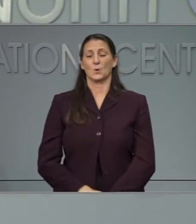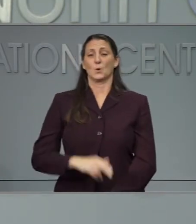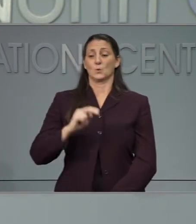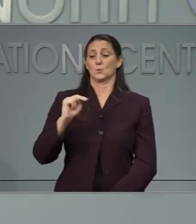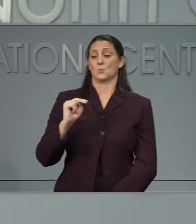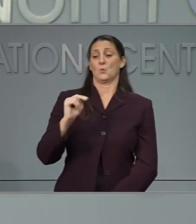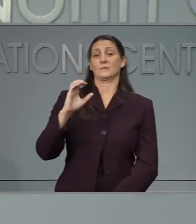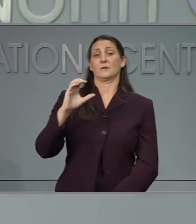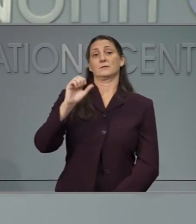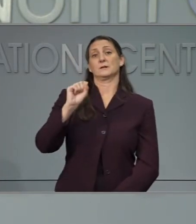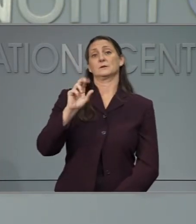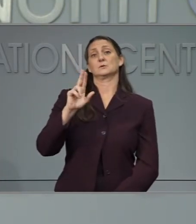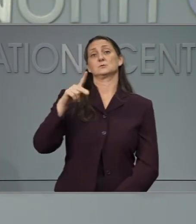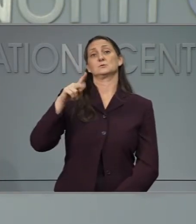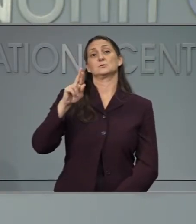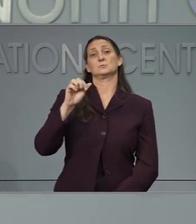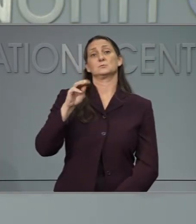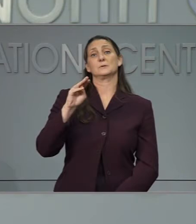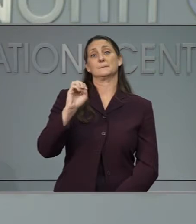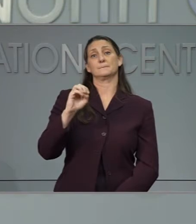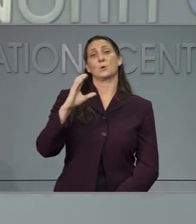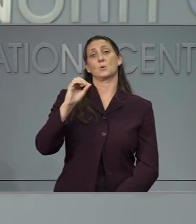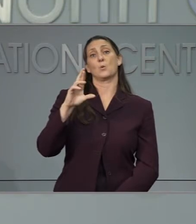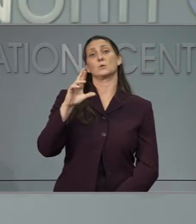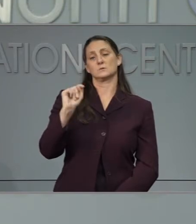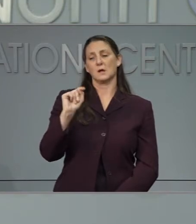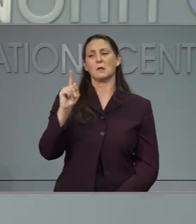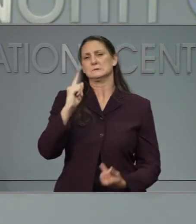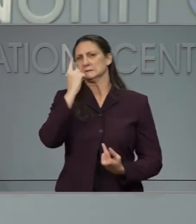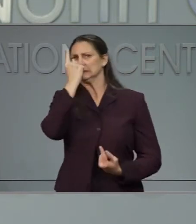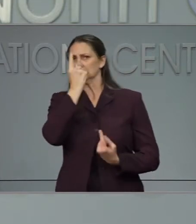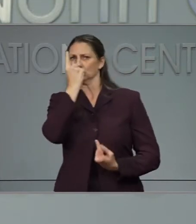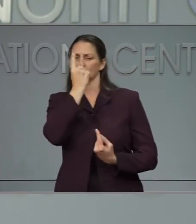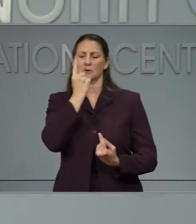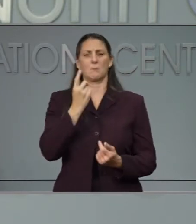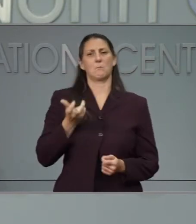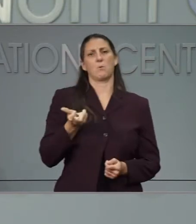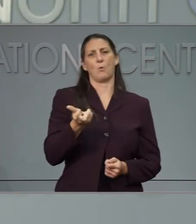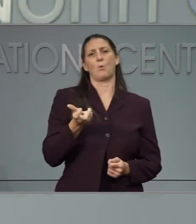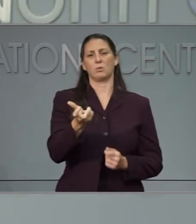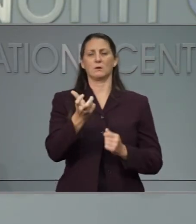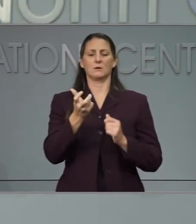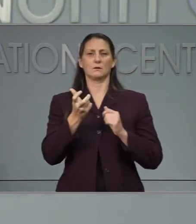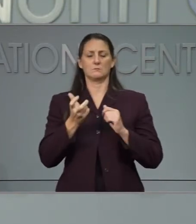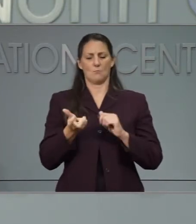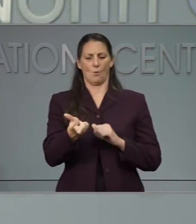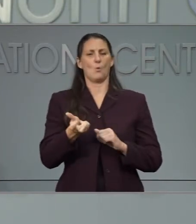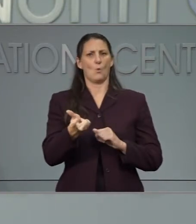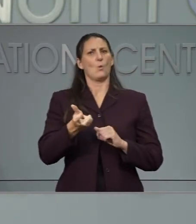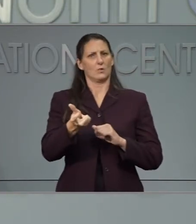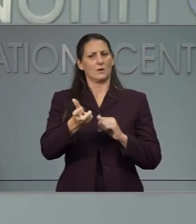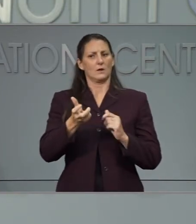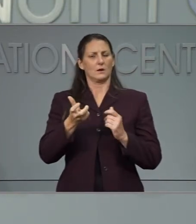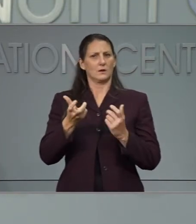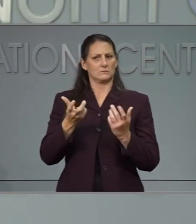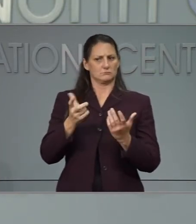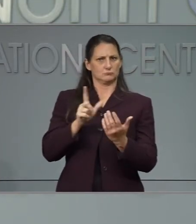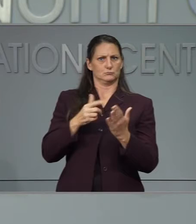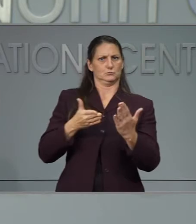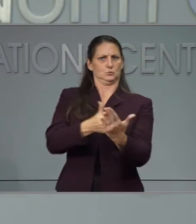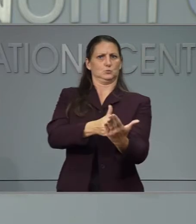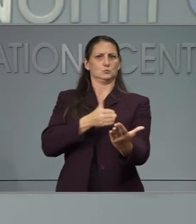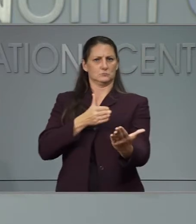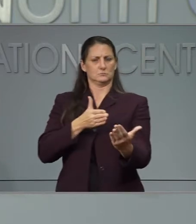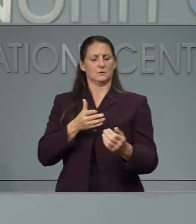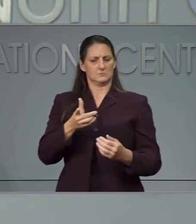El Tribunal Supremo quiere una demanda contra los boliches ¿Ellos van a poder abrir en la